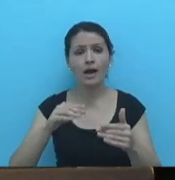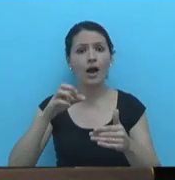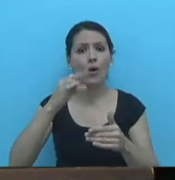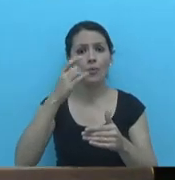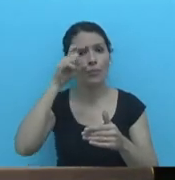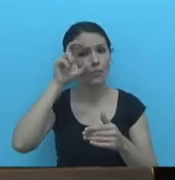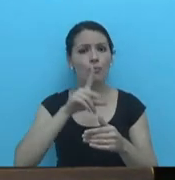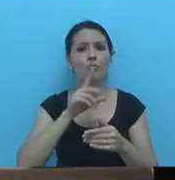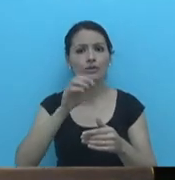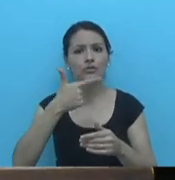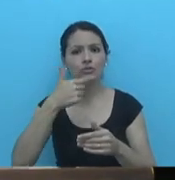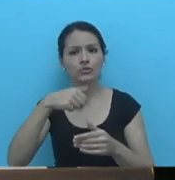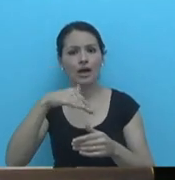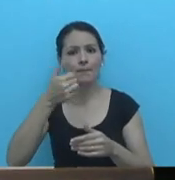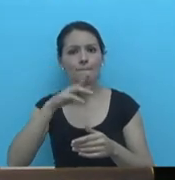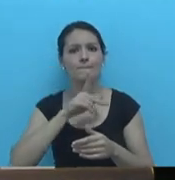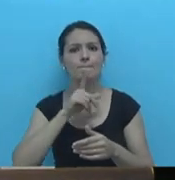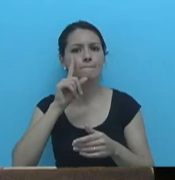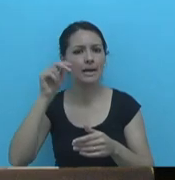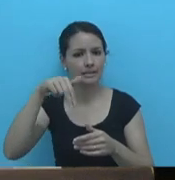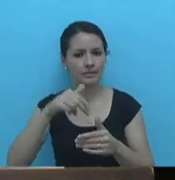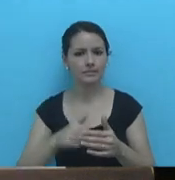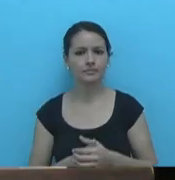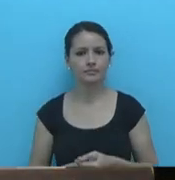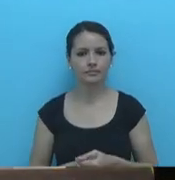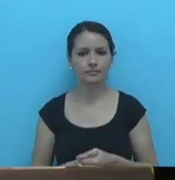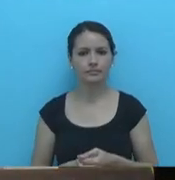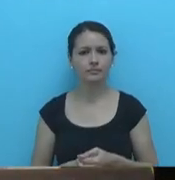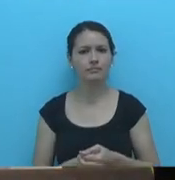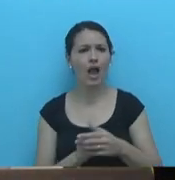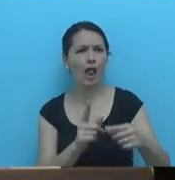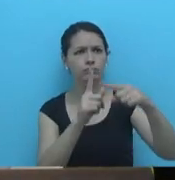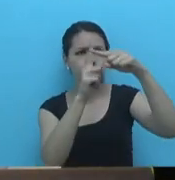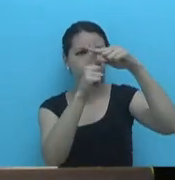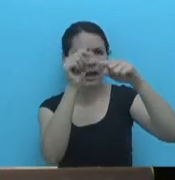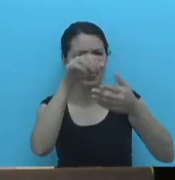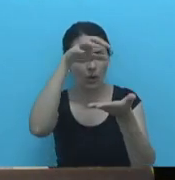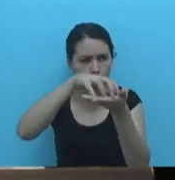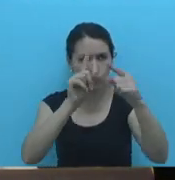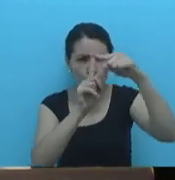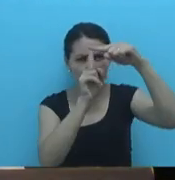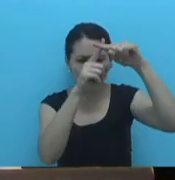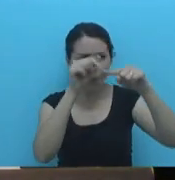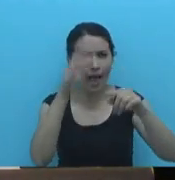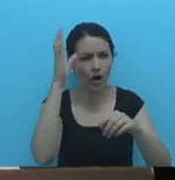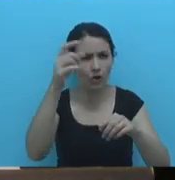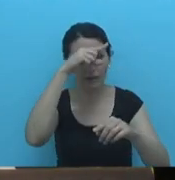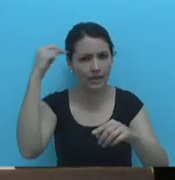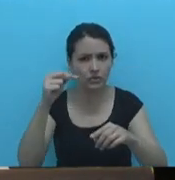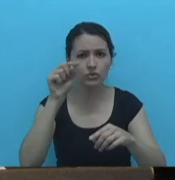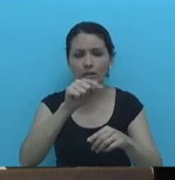de desplazar 200 metros la cruz que significaba el monumento nacional a esa epopeya